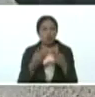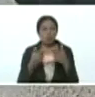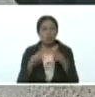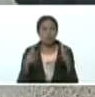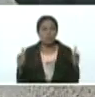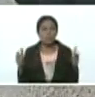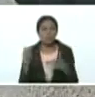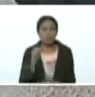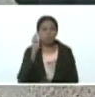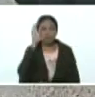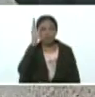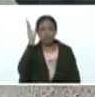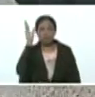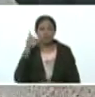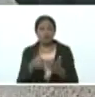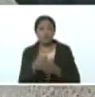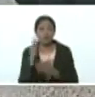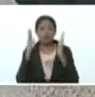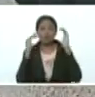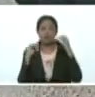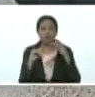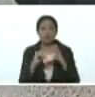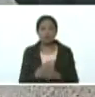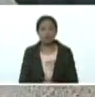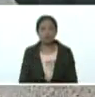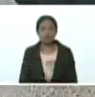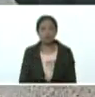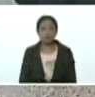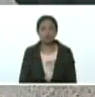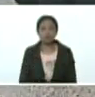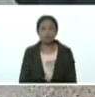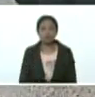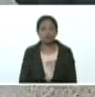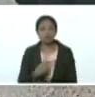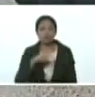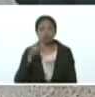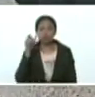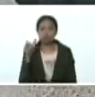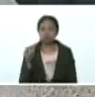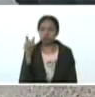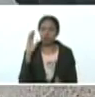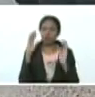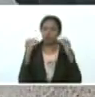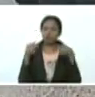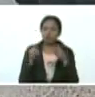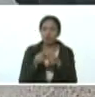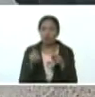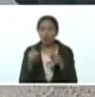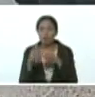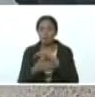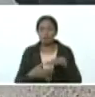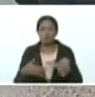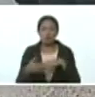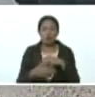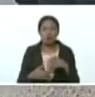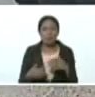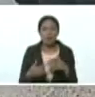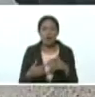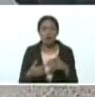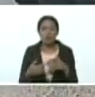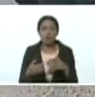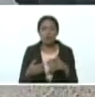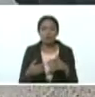la capacidad de atención de los pacientes que tienen problemas en los riñones y necesitan